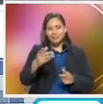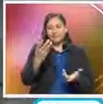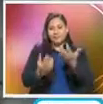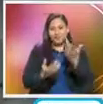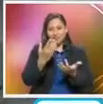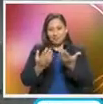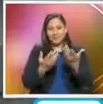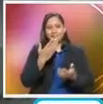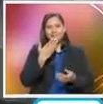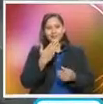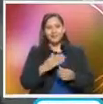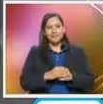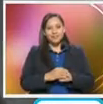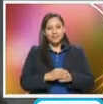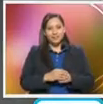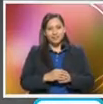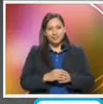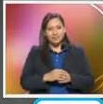bien. Claro.